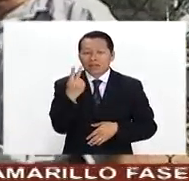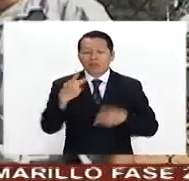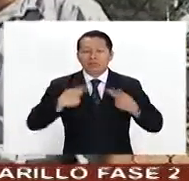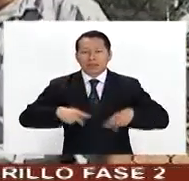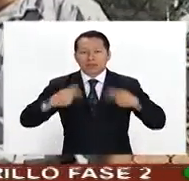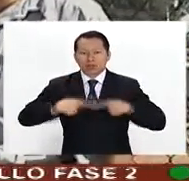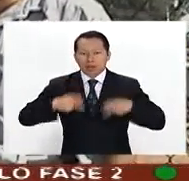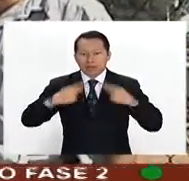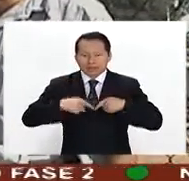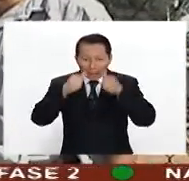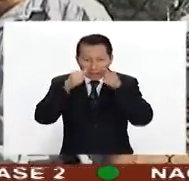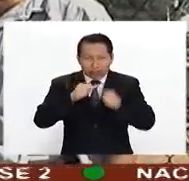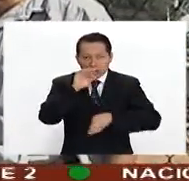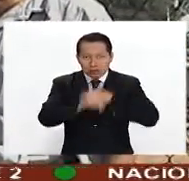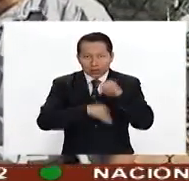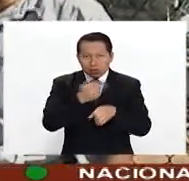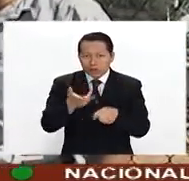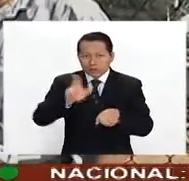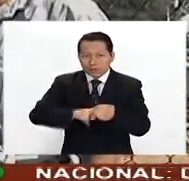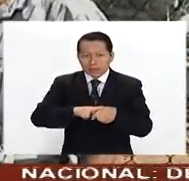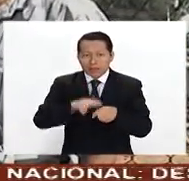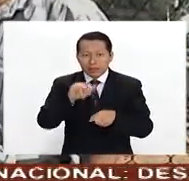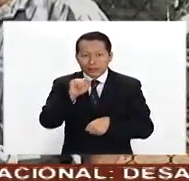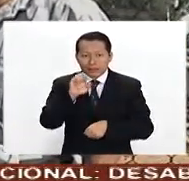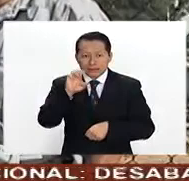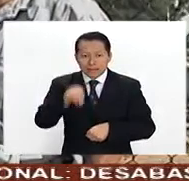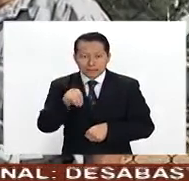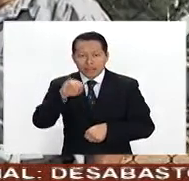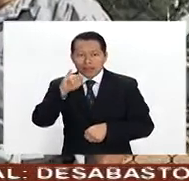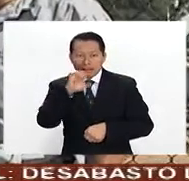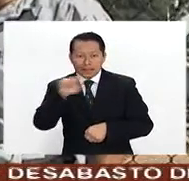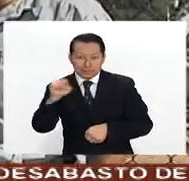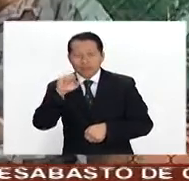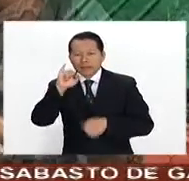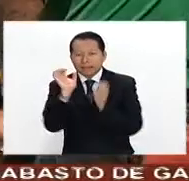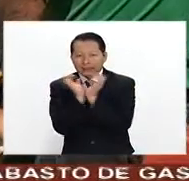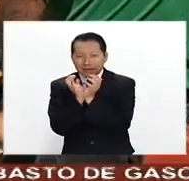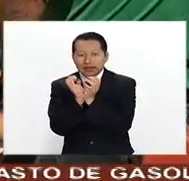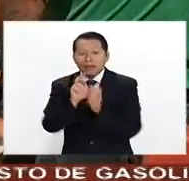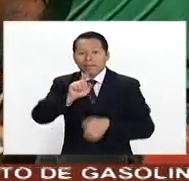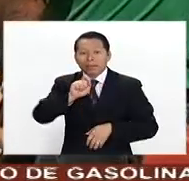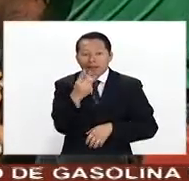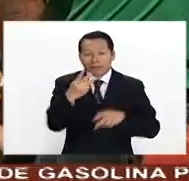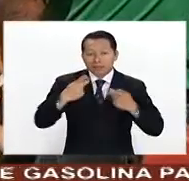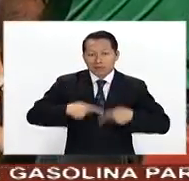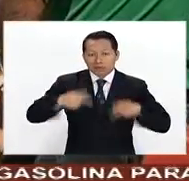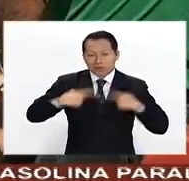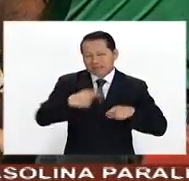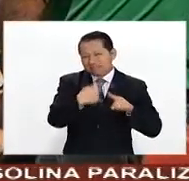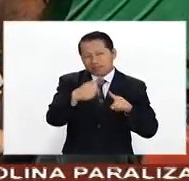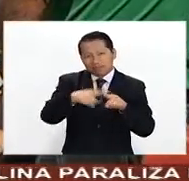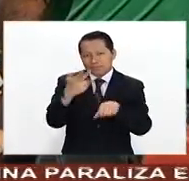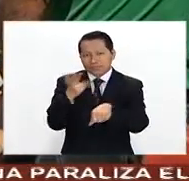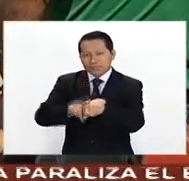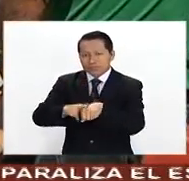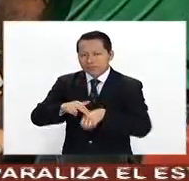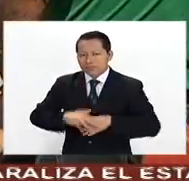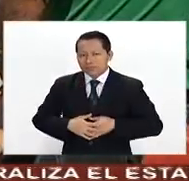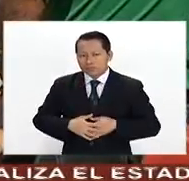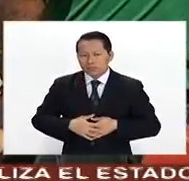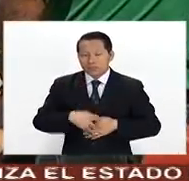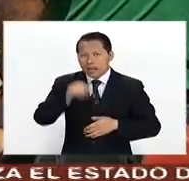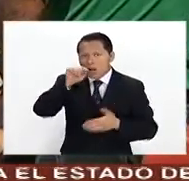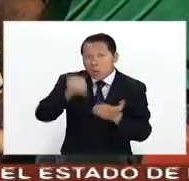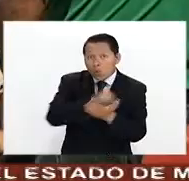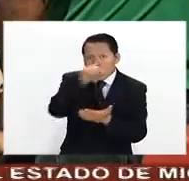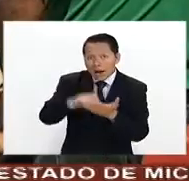personas atendidas en hospitales del ISEM, IMSS e ISSSTE, 23 pacientes en diversos hospitales. En el